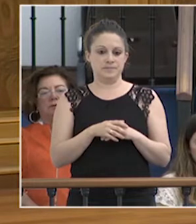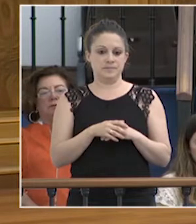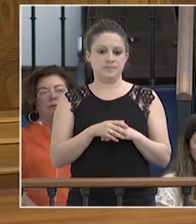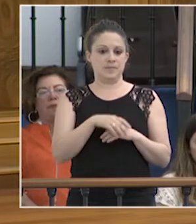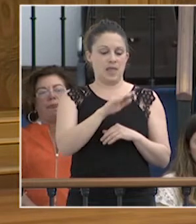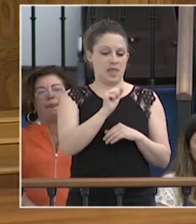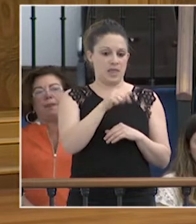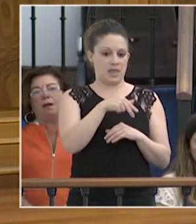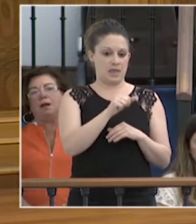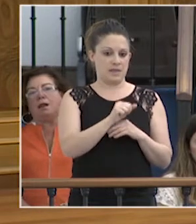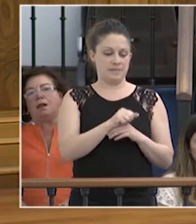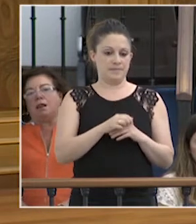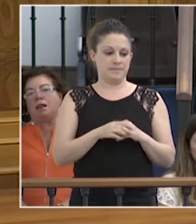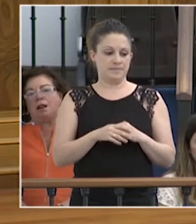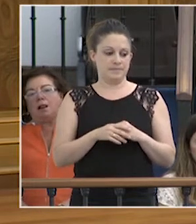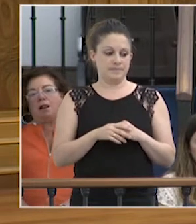Doña Ana Guarino López.